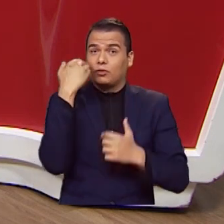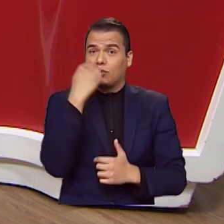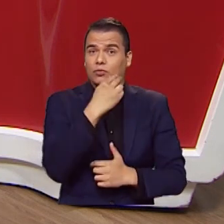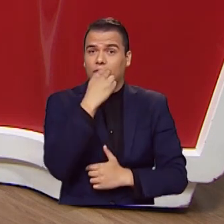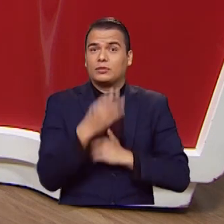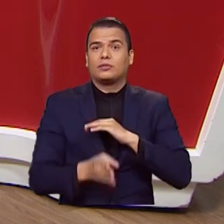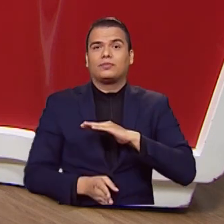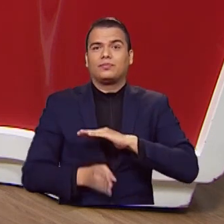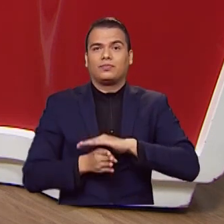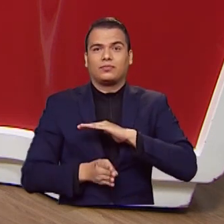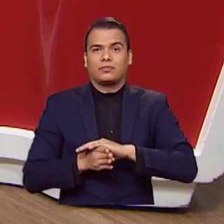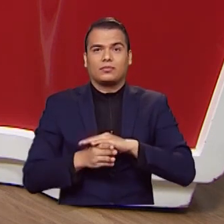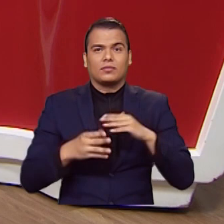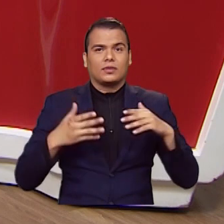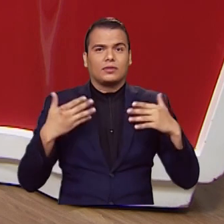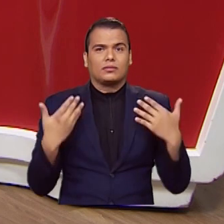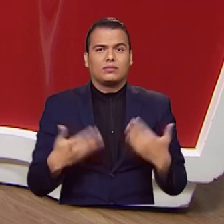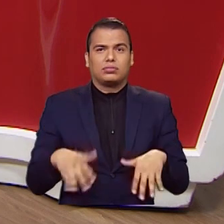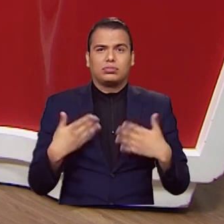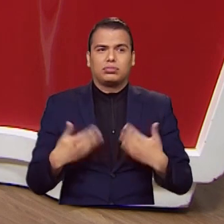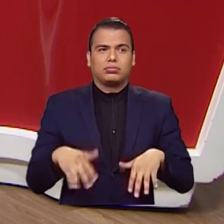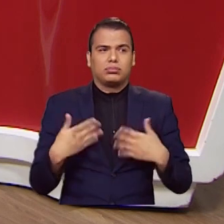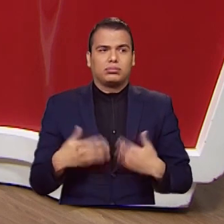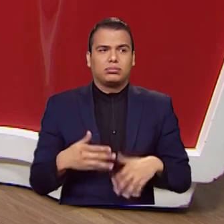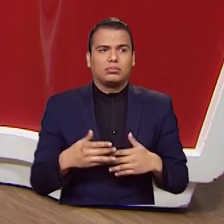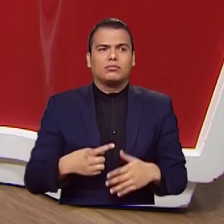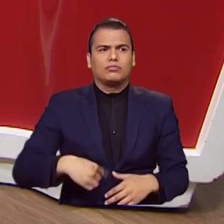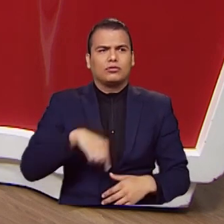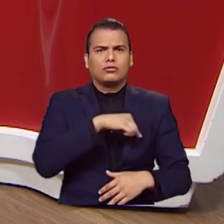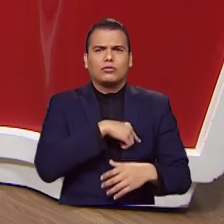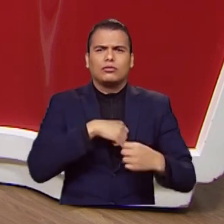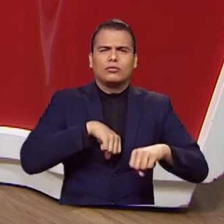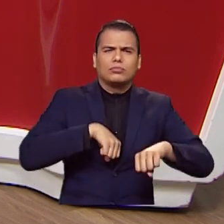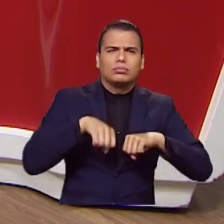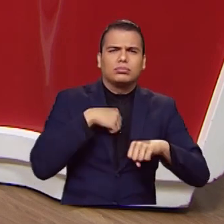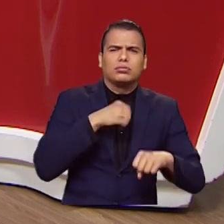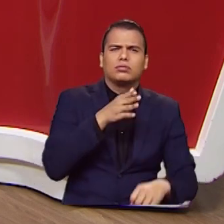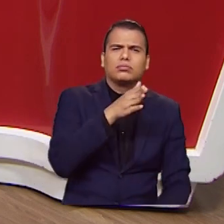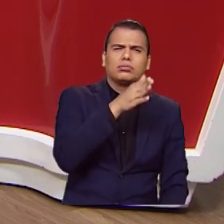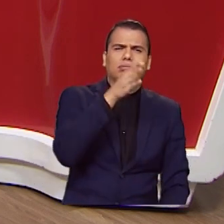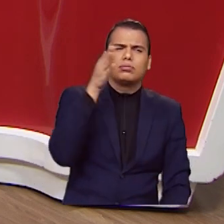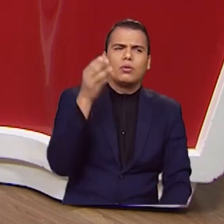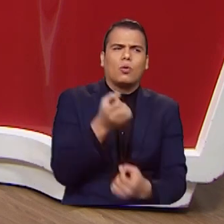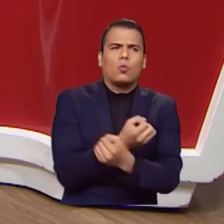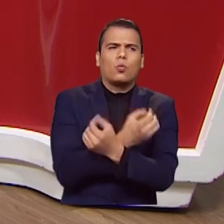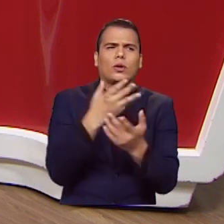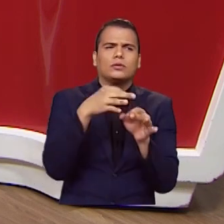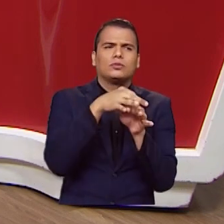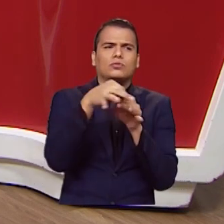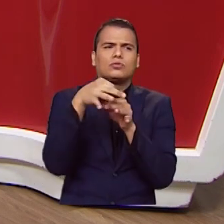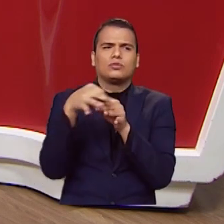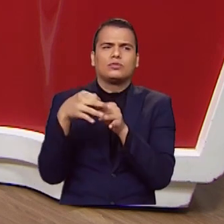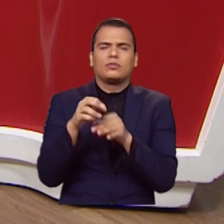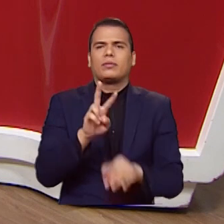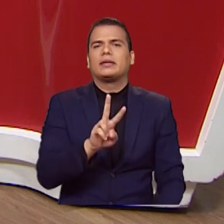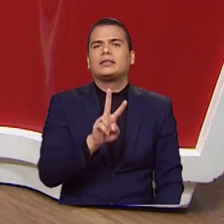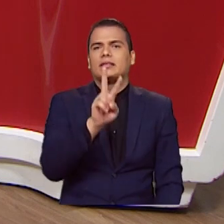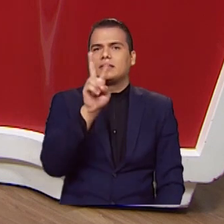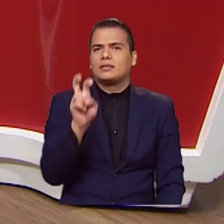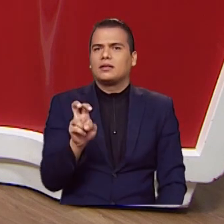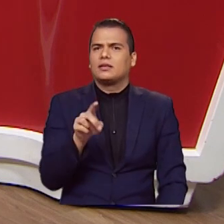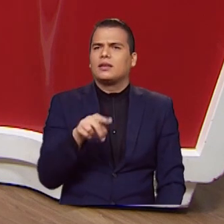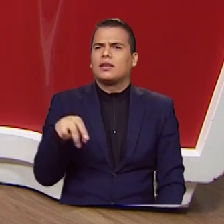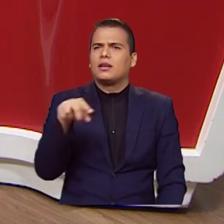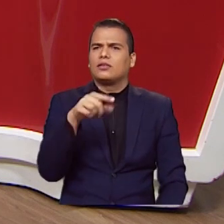es, con mayor razón por las circunstancias, hemos estado ya en 27 municipios del Valle Cauca y Nariño, registrando cómo